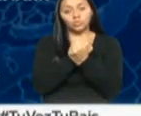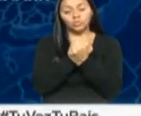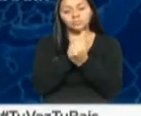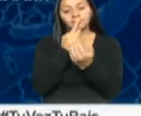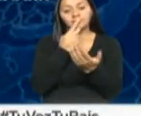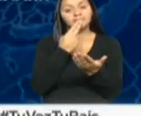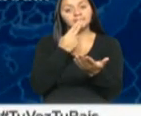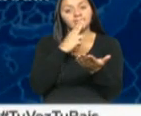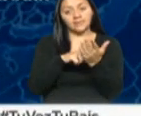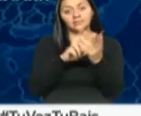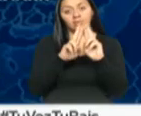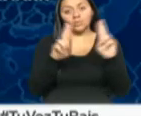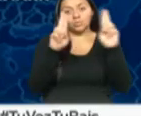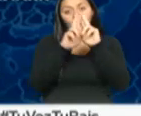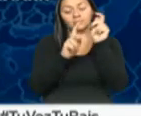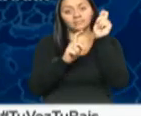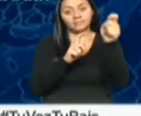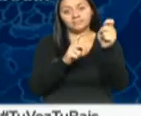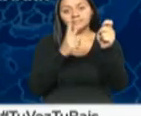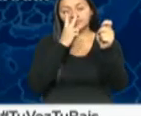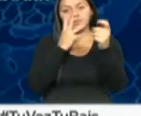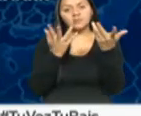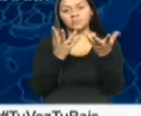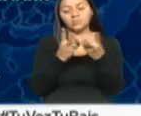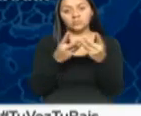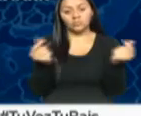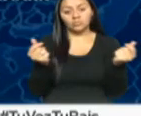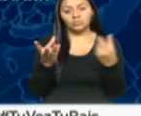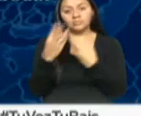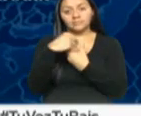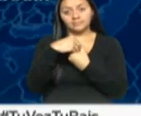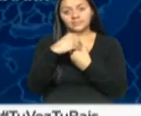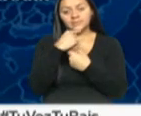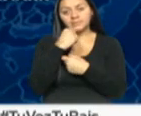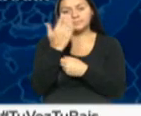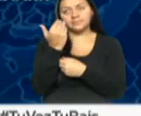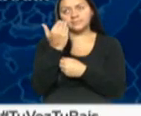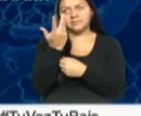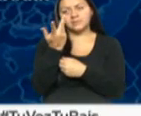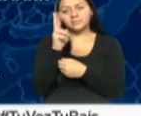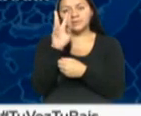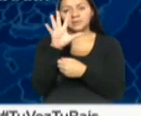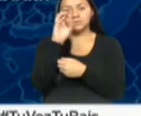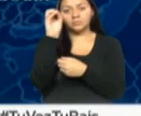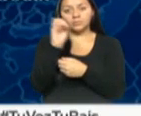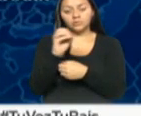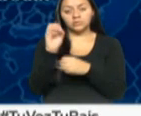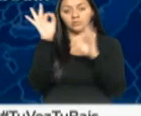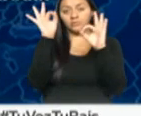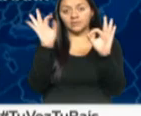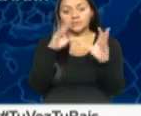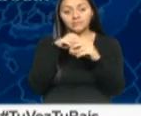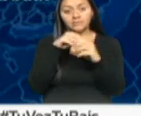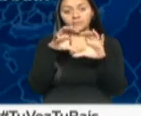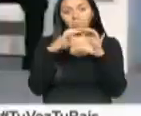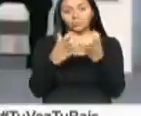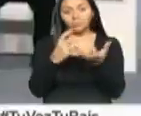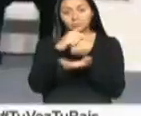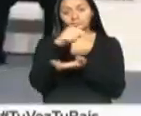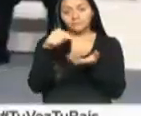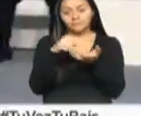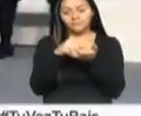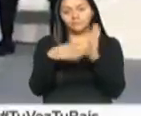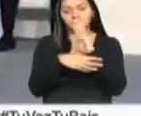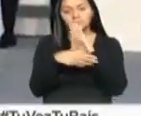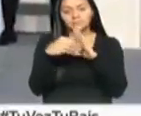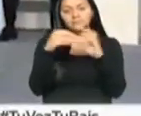los límites de la plataforma continental ártica, que acoge una cuarta parte de las reservas energéticas del planeta. La eventual explotación de hidrocarburos y